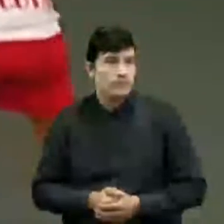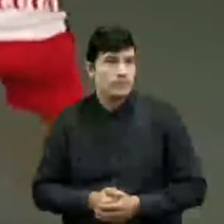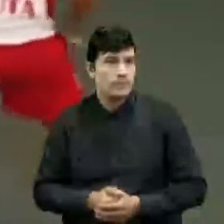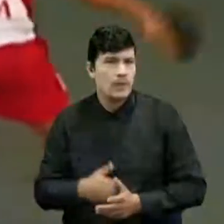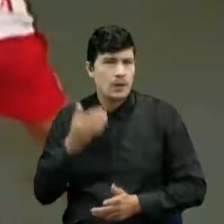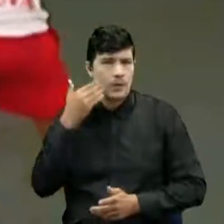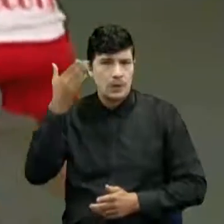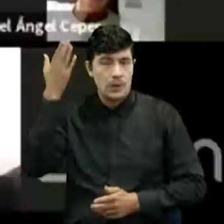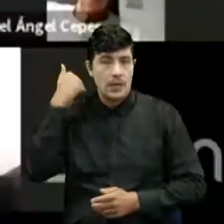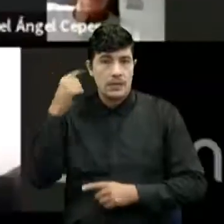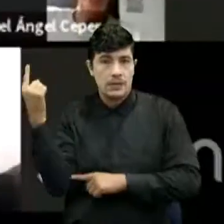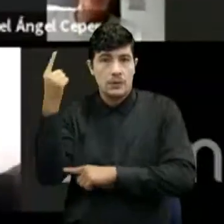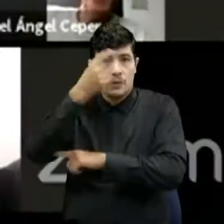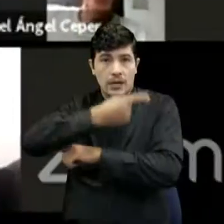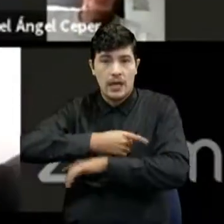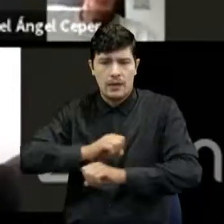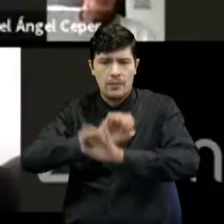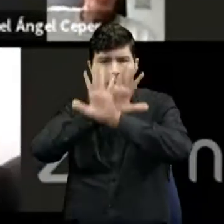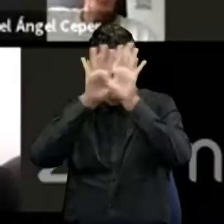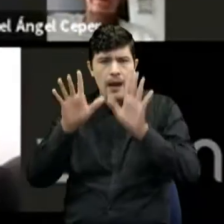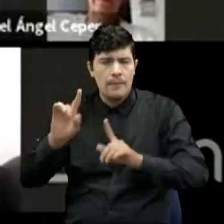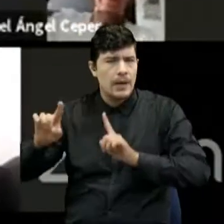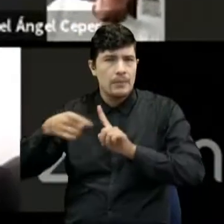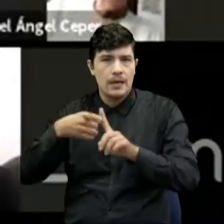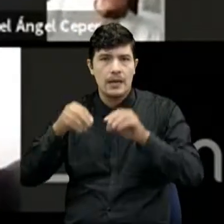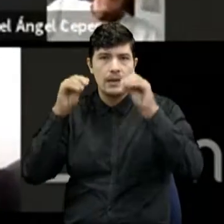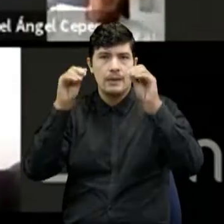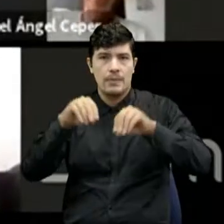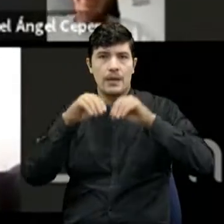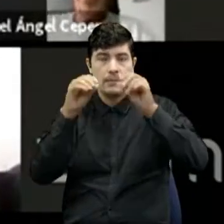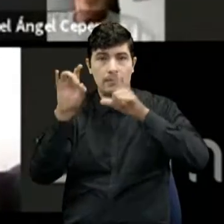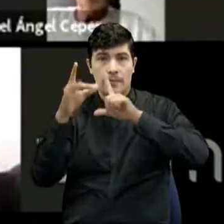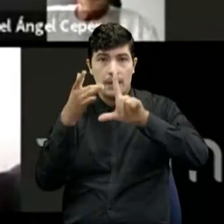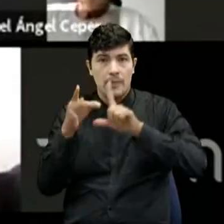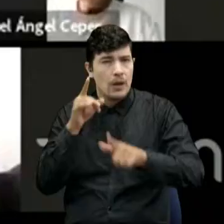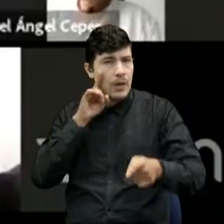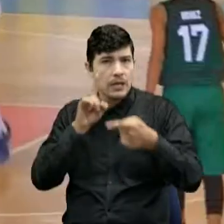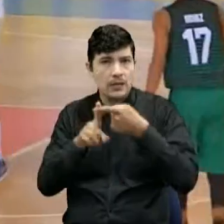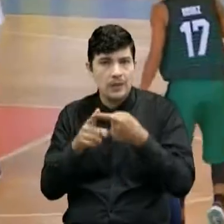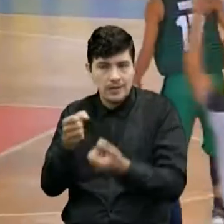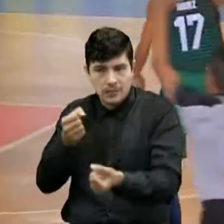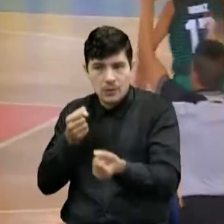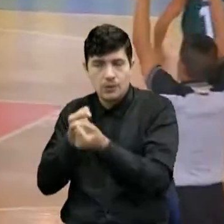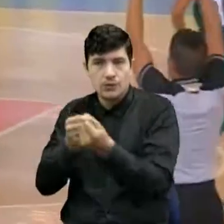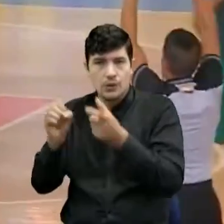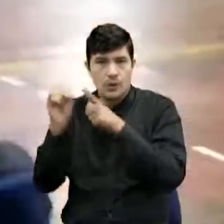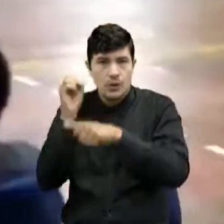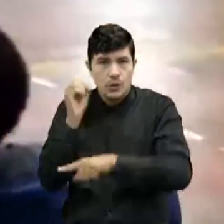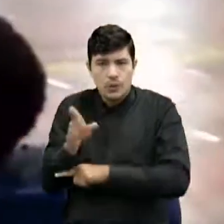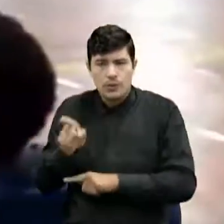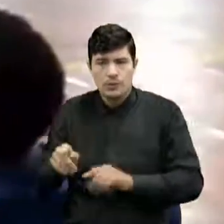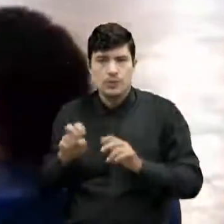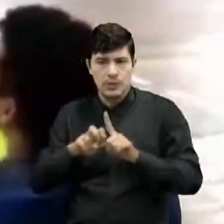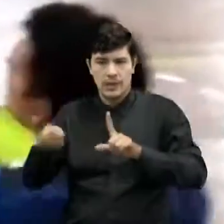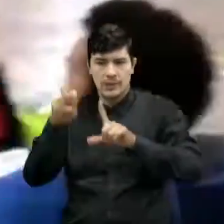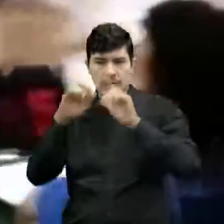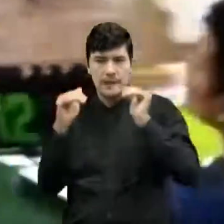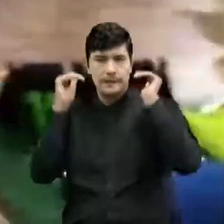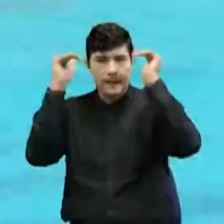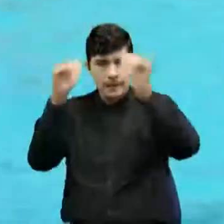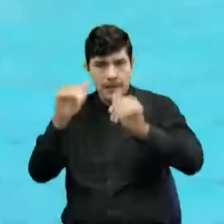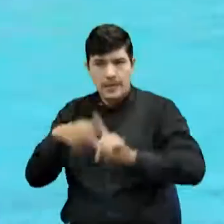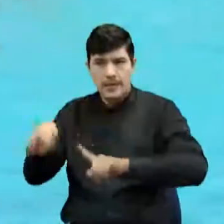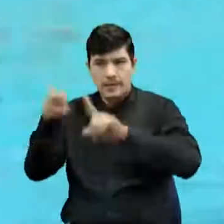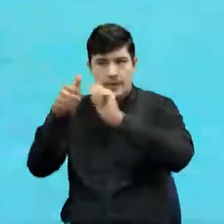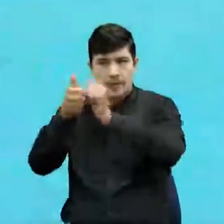Durante toda la jornada de la mañana se realizó la primera capacitación virtual para clubes hacia el alto rendimiento dirigido a